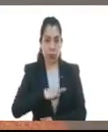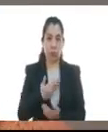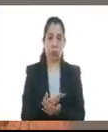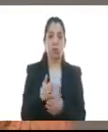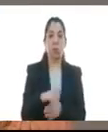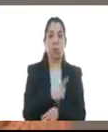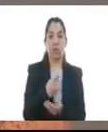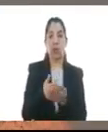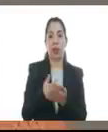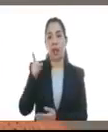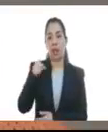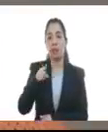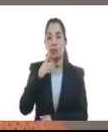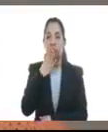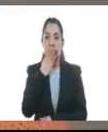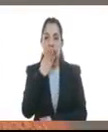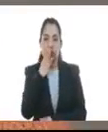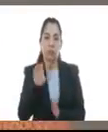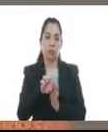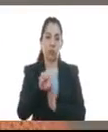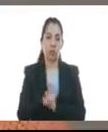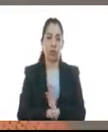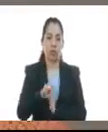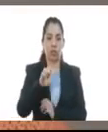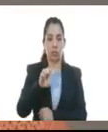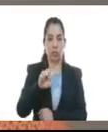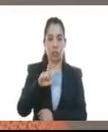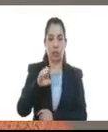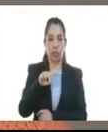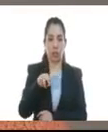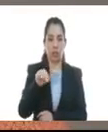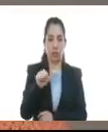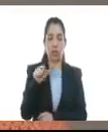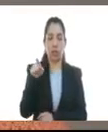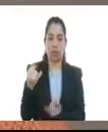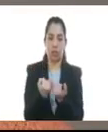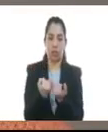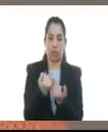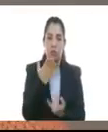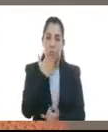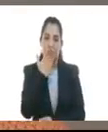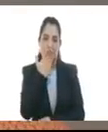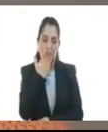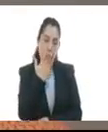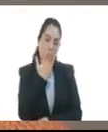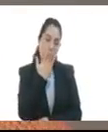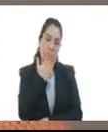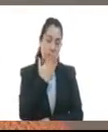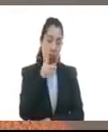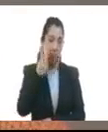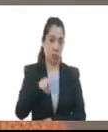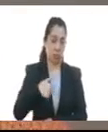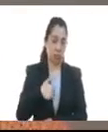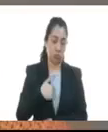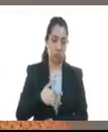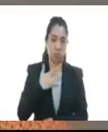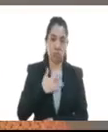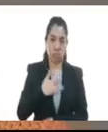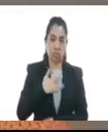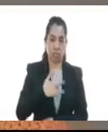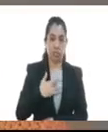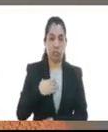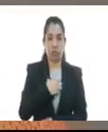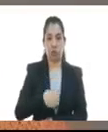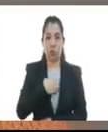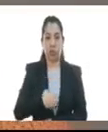Eliana Alvarado, que también es paisana de por acá. Y pues no, muy, muy contenta y muy honrada de ser parte de este